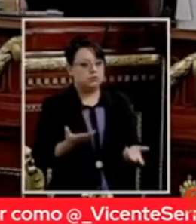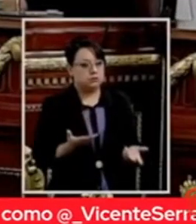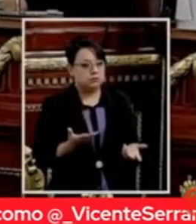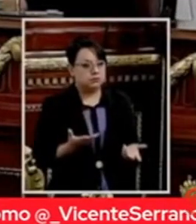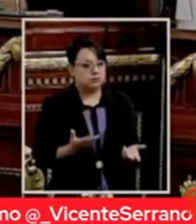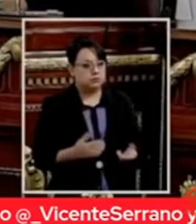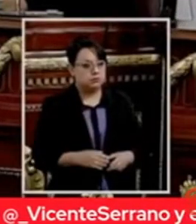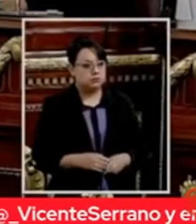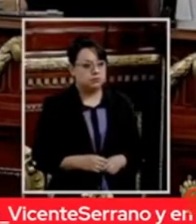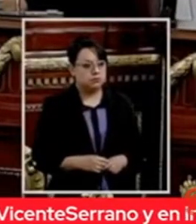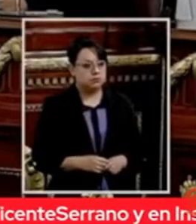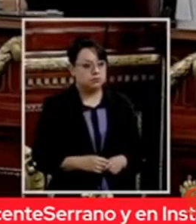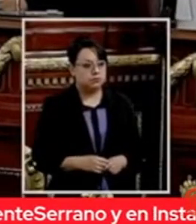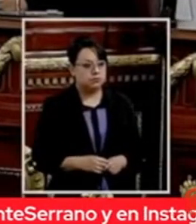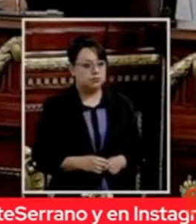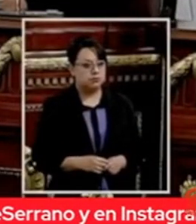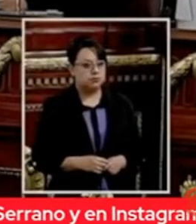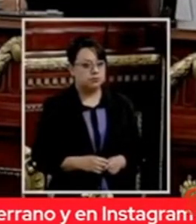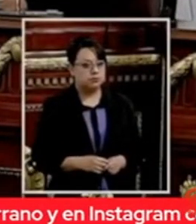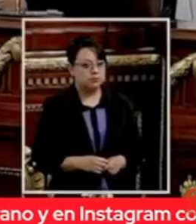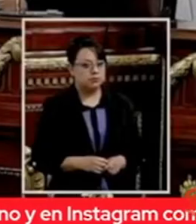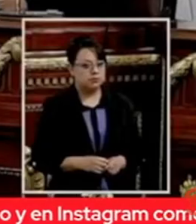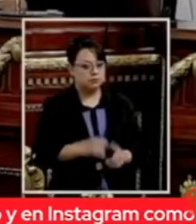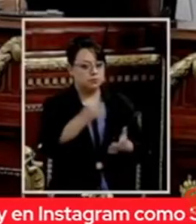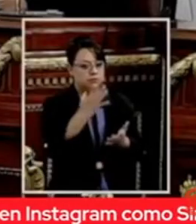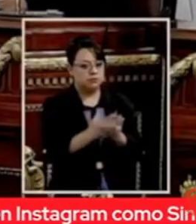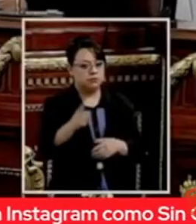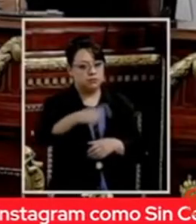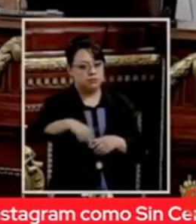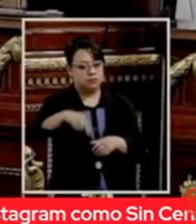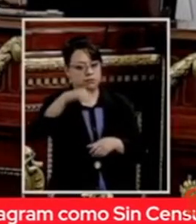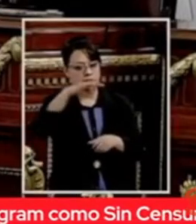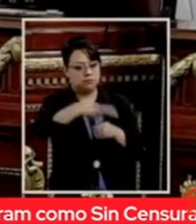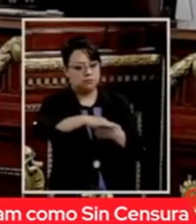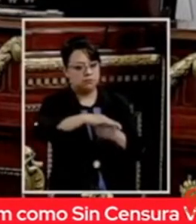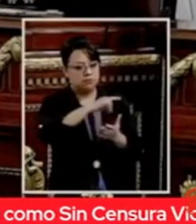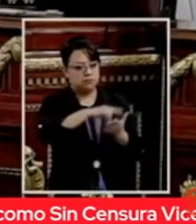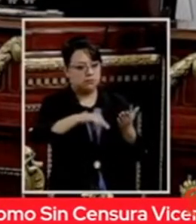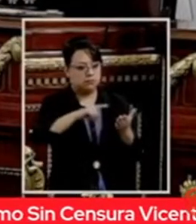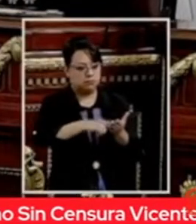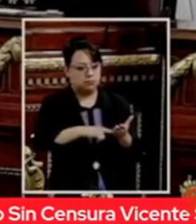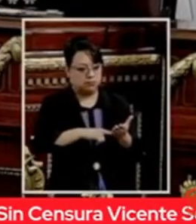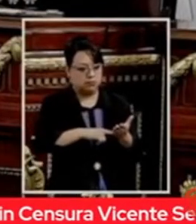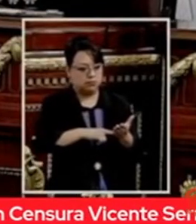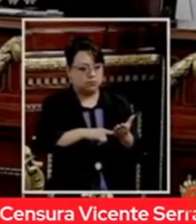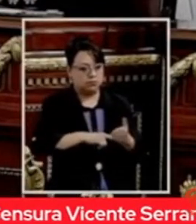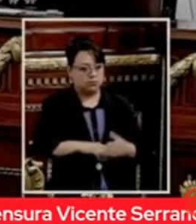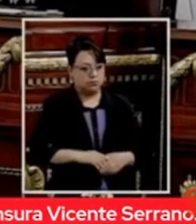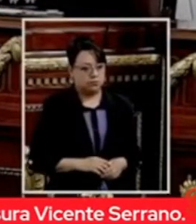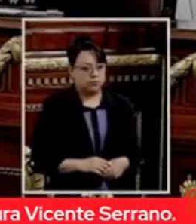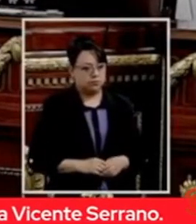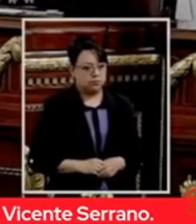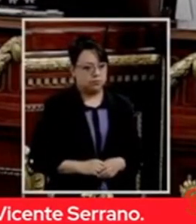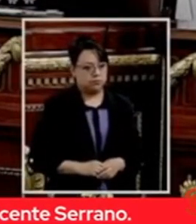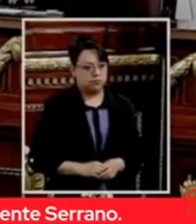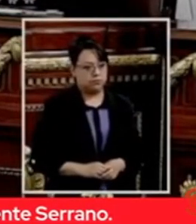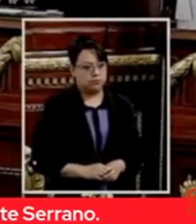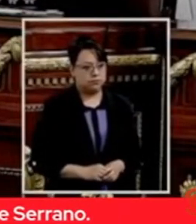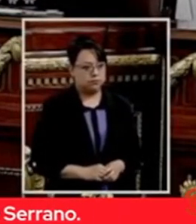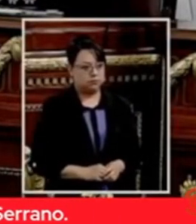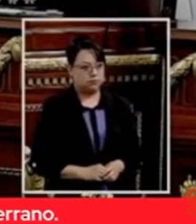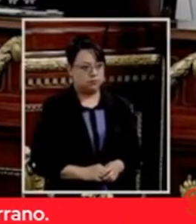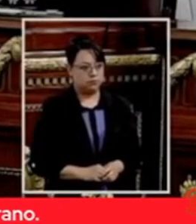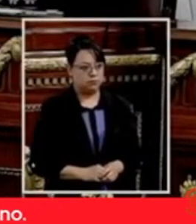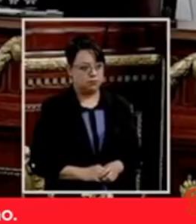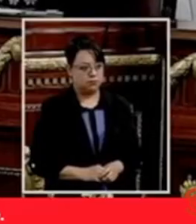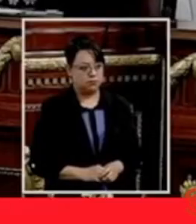que pusieron su voto en la urna. Y no se vale esto que hizo algún